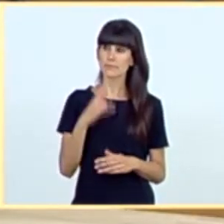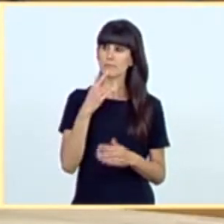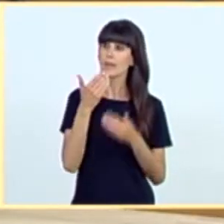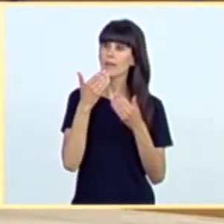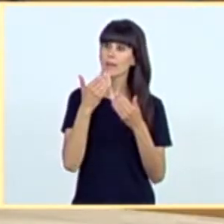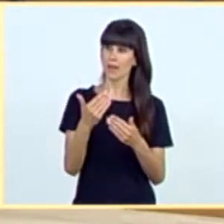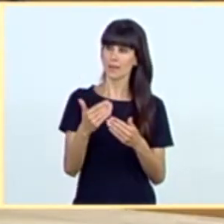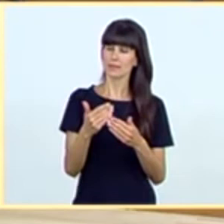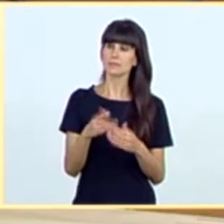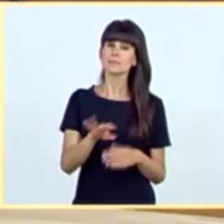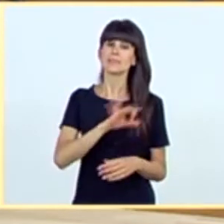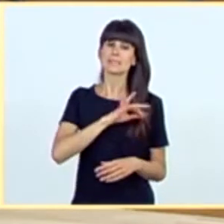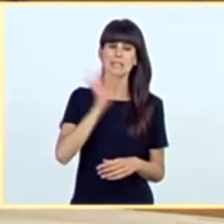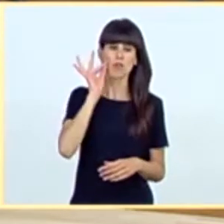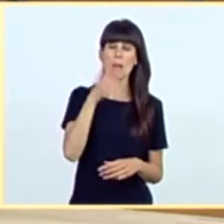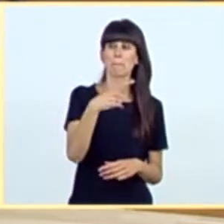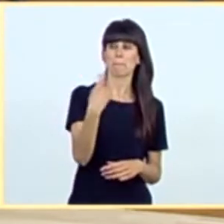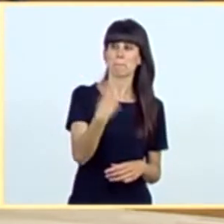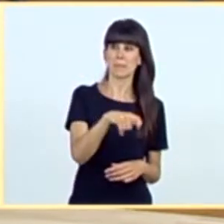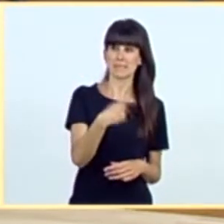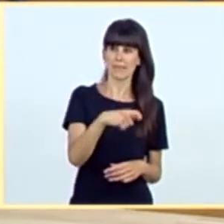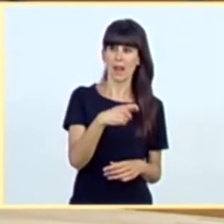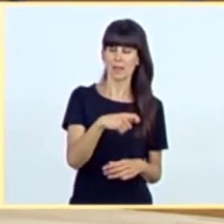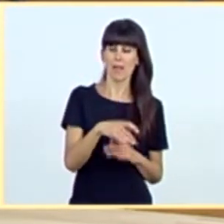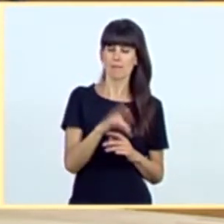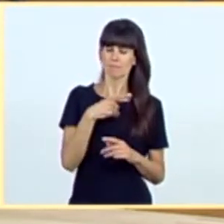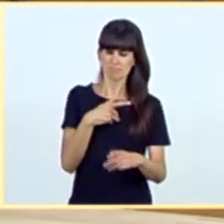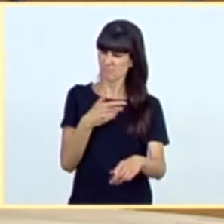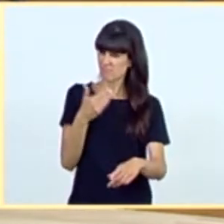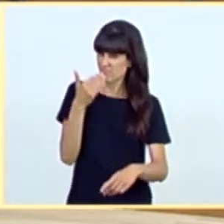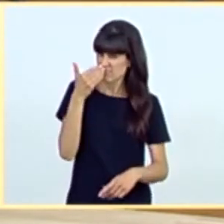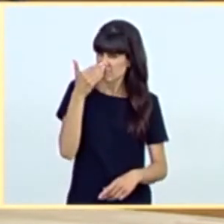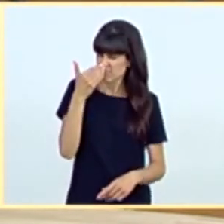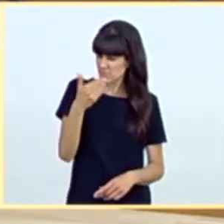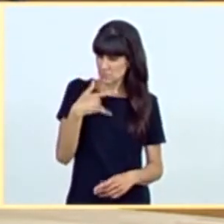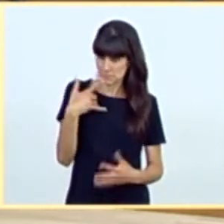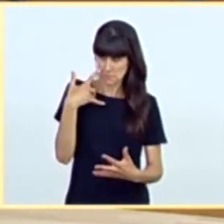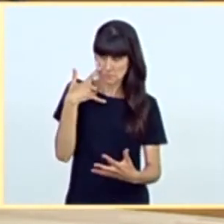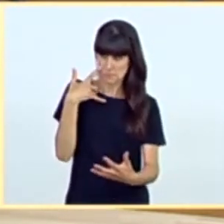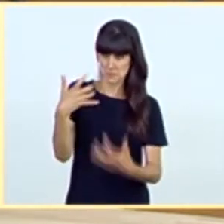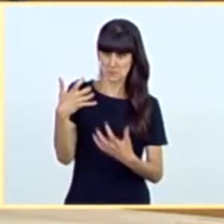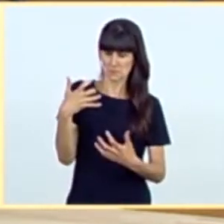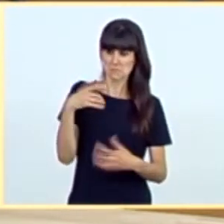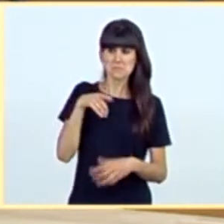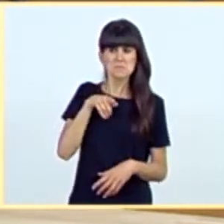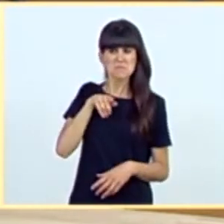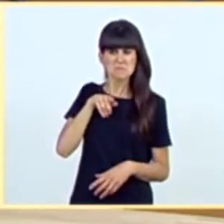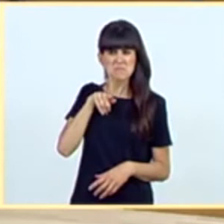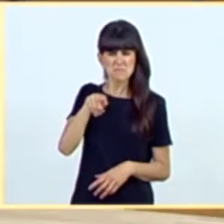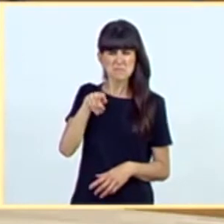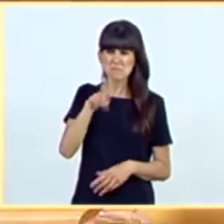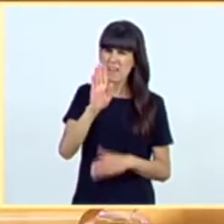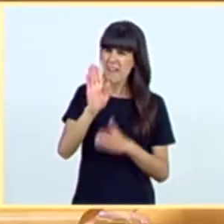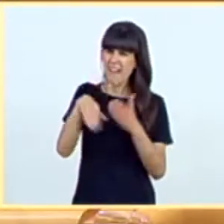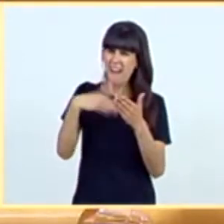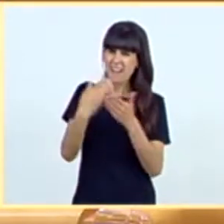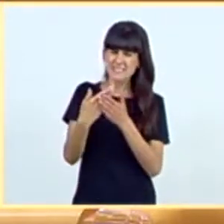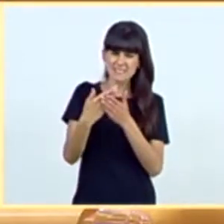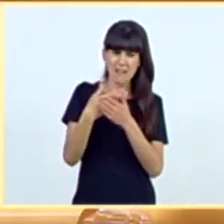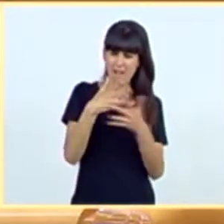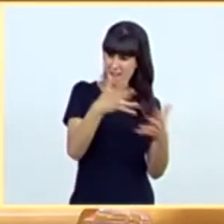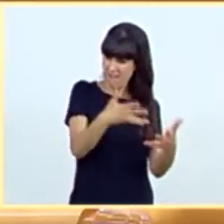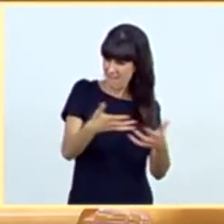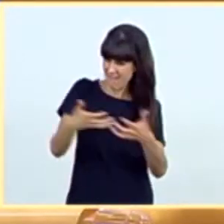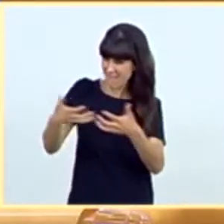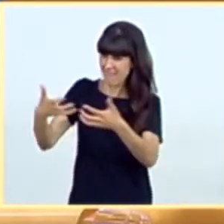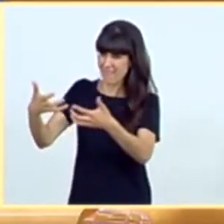Gracias, señora presidenta. Señoría, confieso que me llama la atención que usted traiga hasta la réplica escrita,